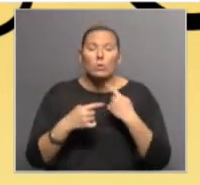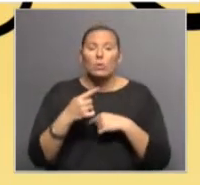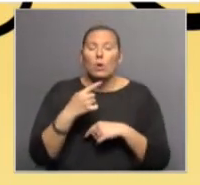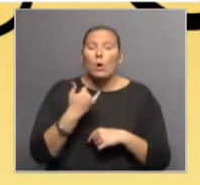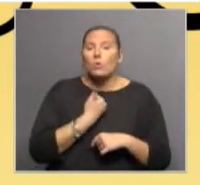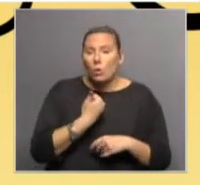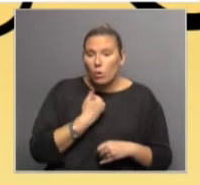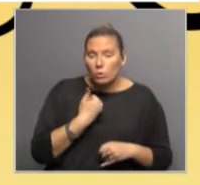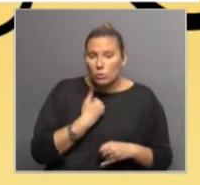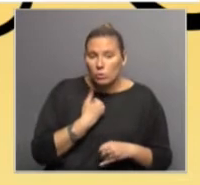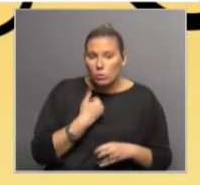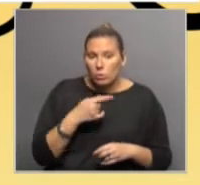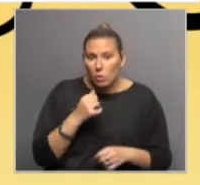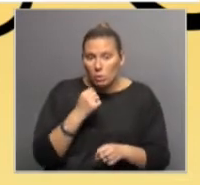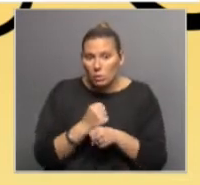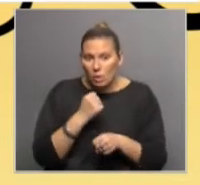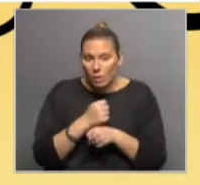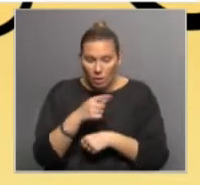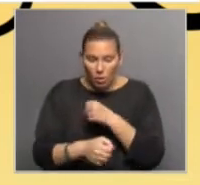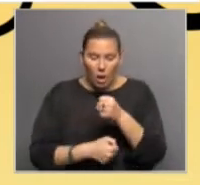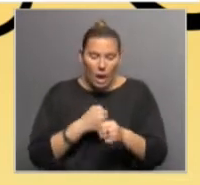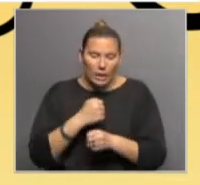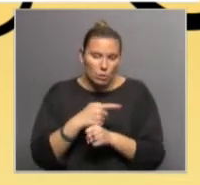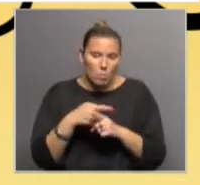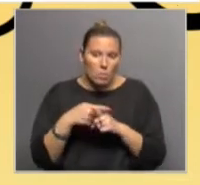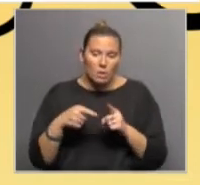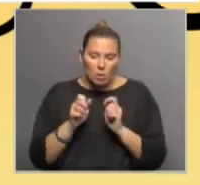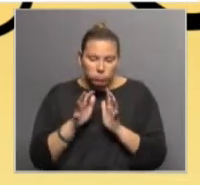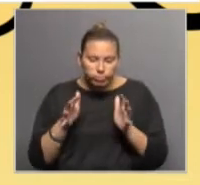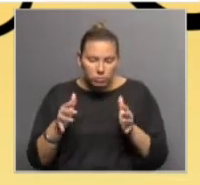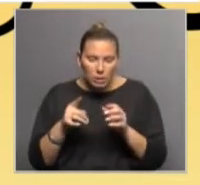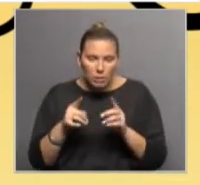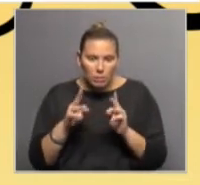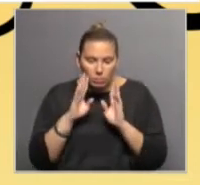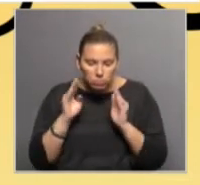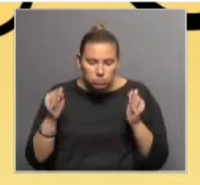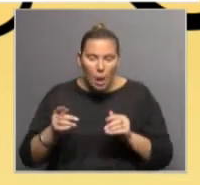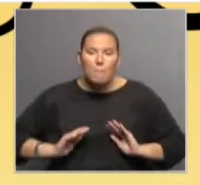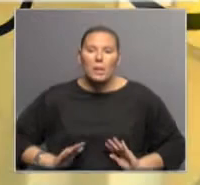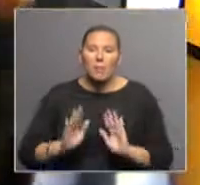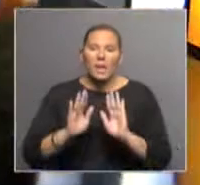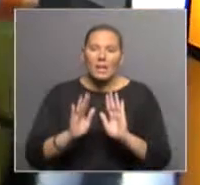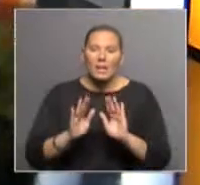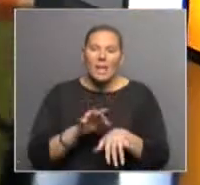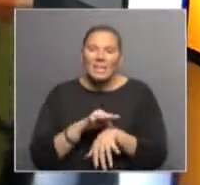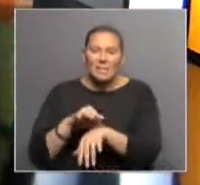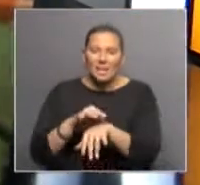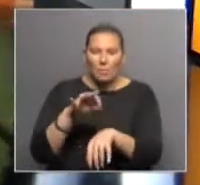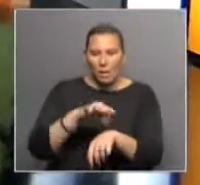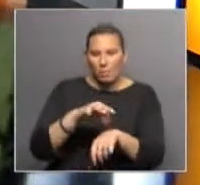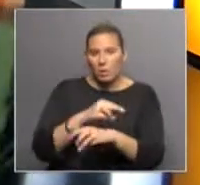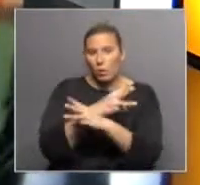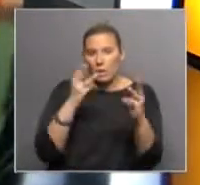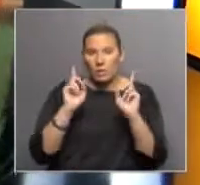nos contó que lo que trabajaron en este año y medio es en justamente preparar una guía para médicos generales